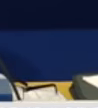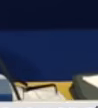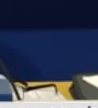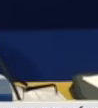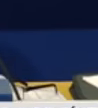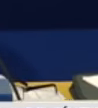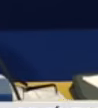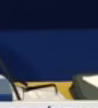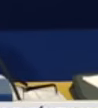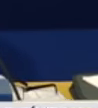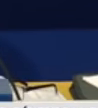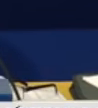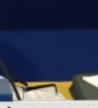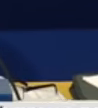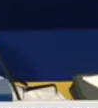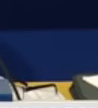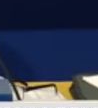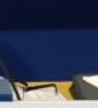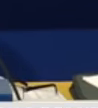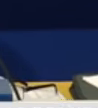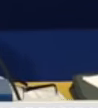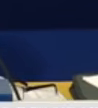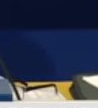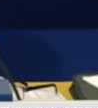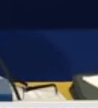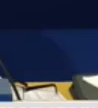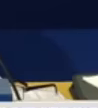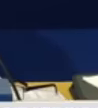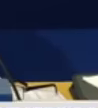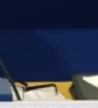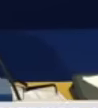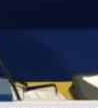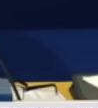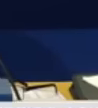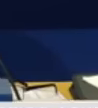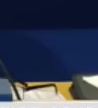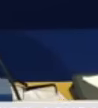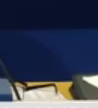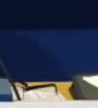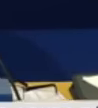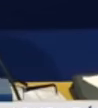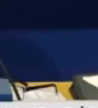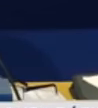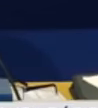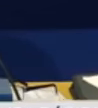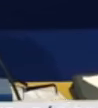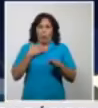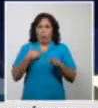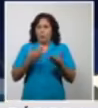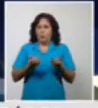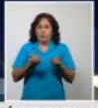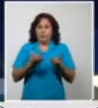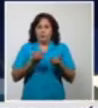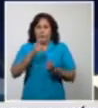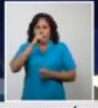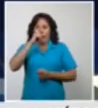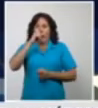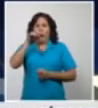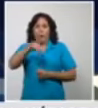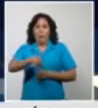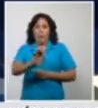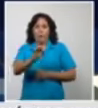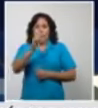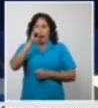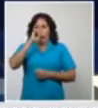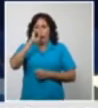tercera persona que falleció, y reiteramos nuestras condolencias, es un paciente masculino de 64 años